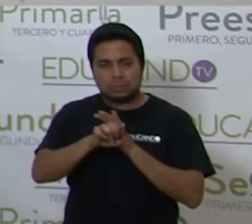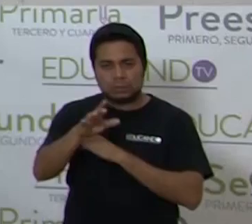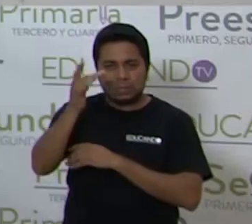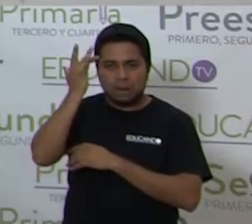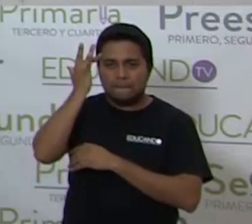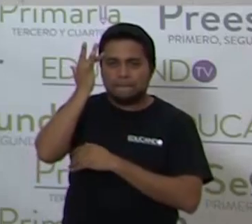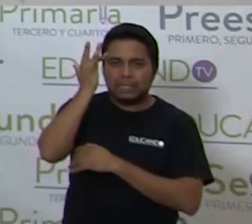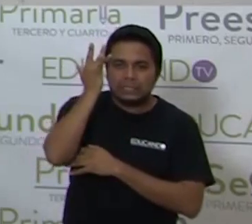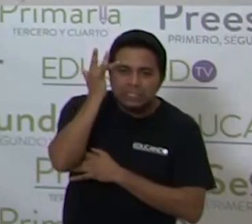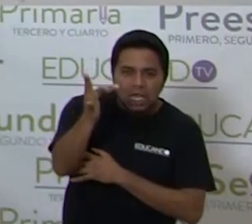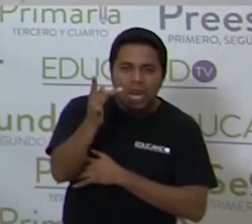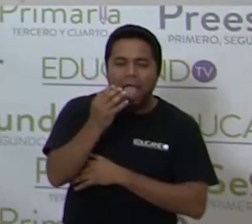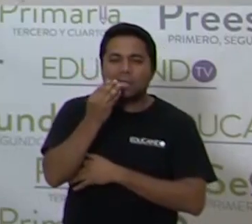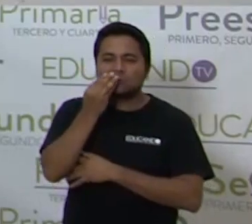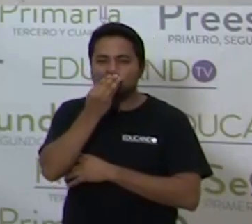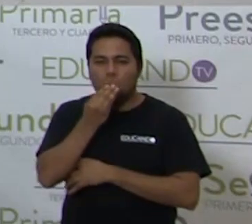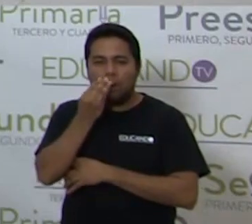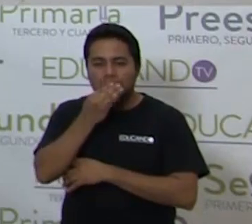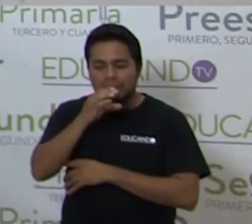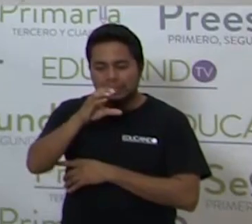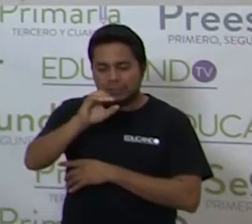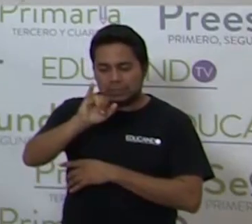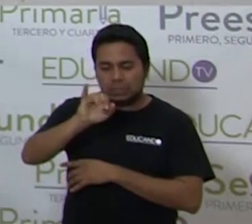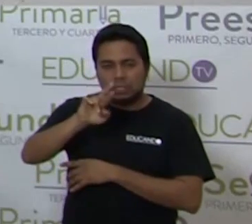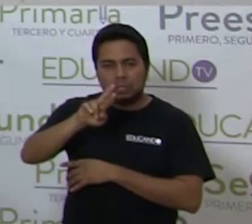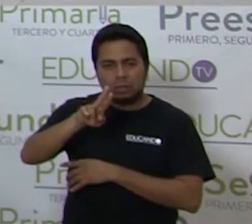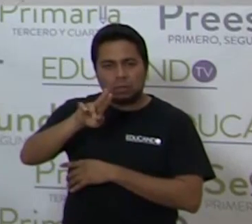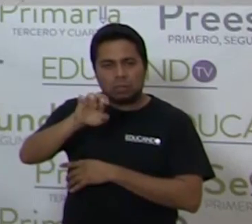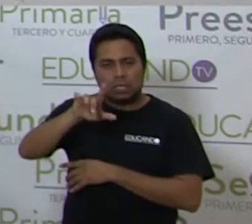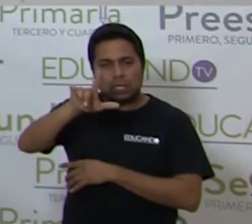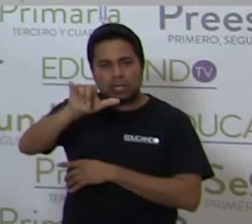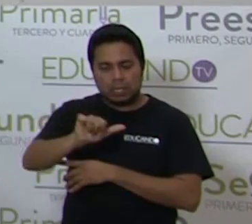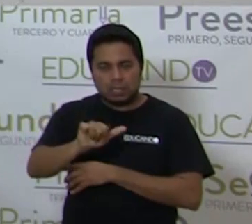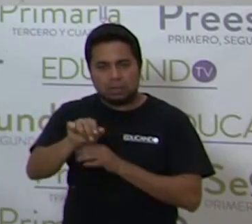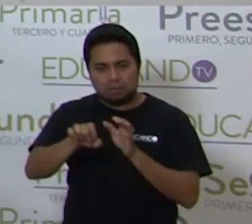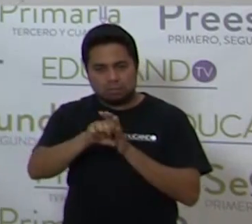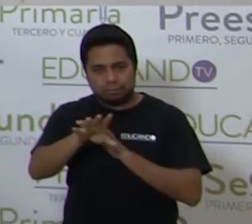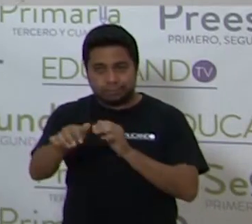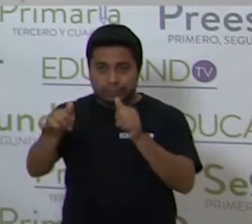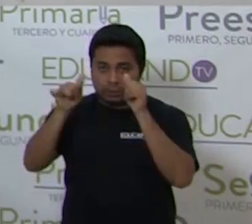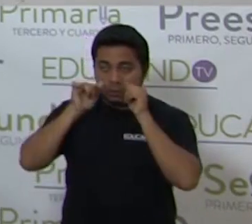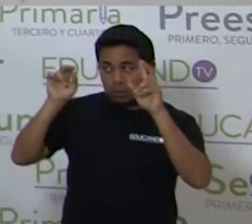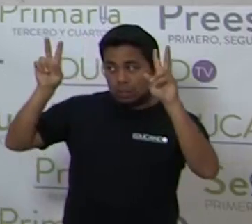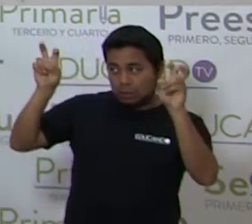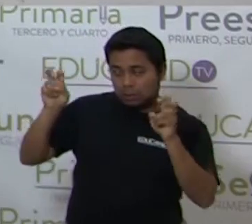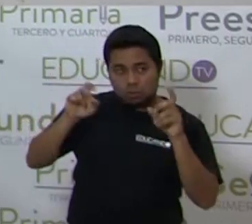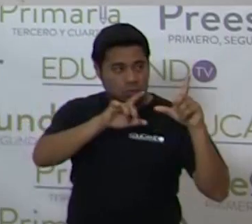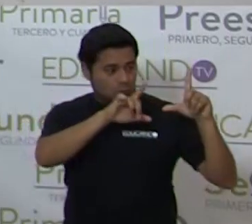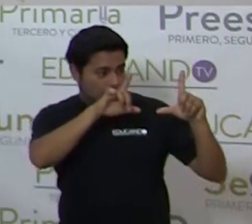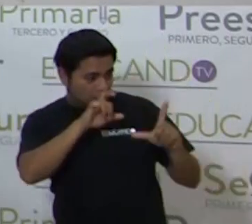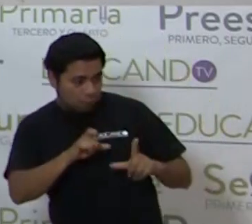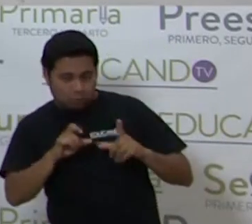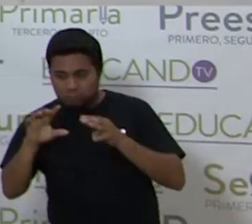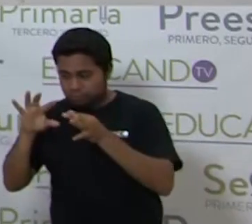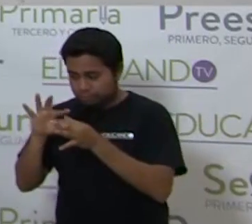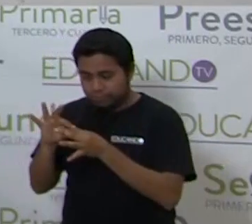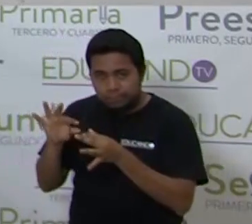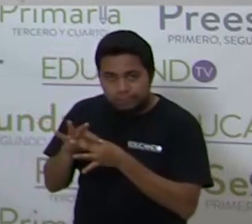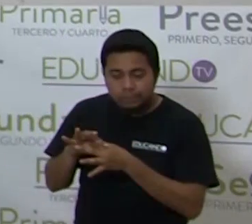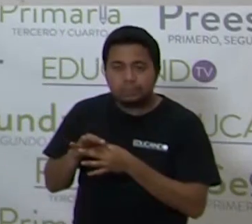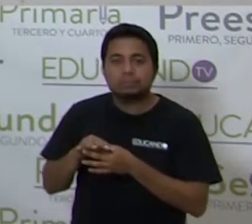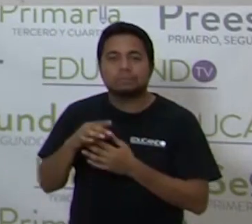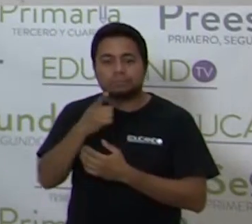de ciruela. Mucha atención, porque los títulos, la imagen y las instrucciones tienen que